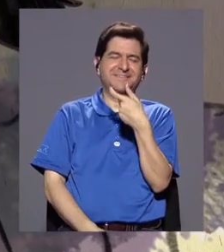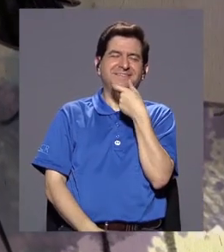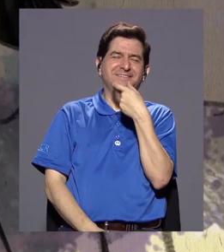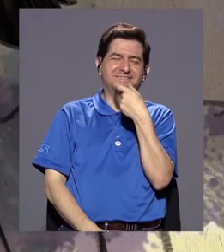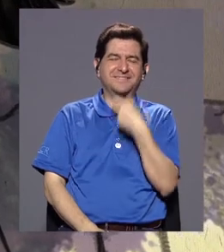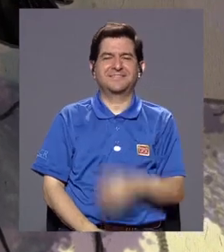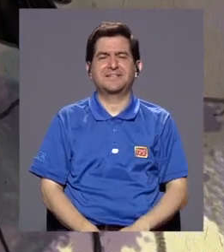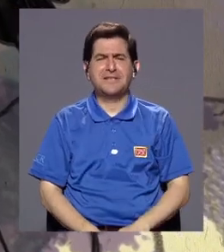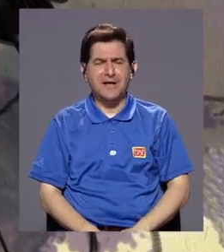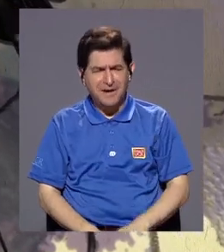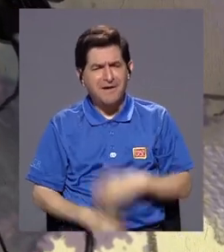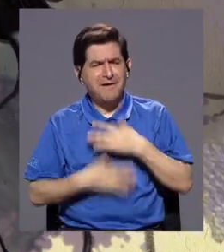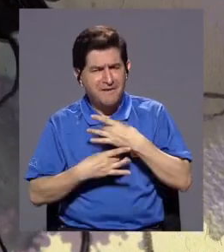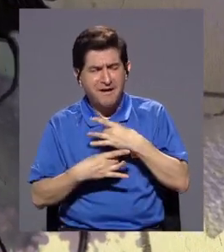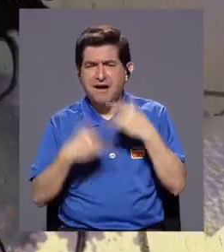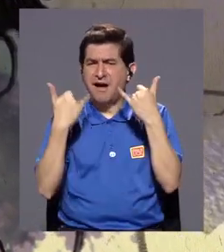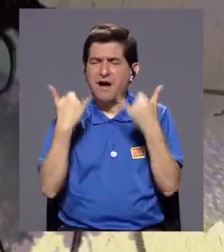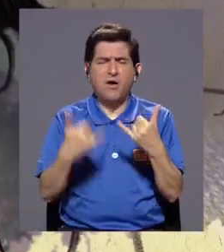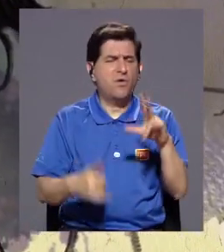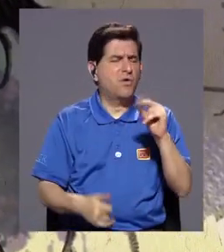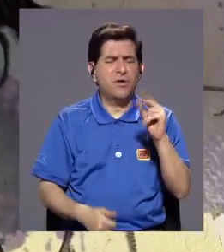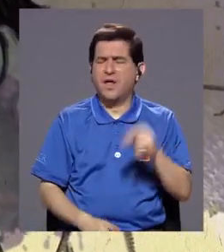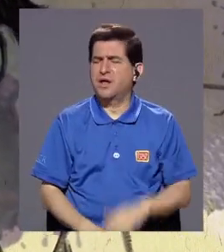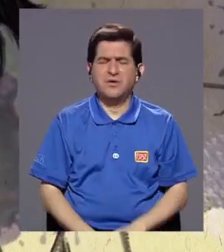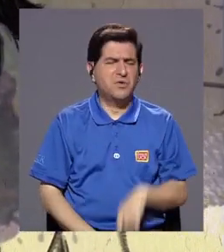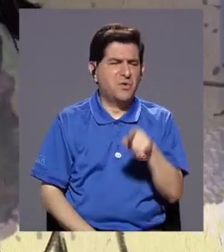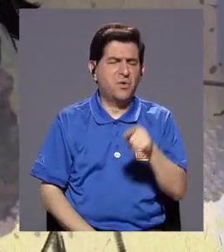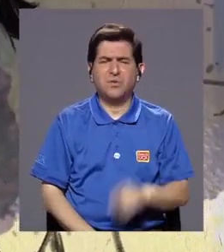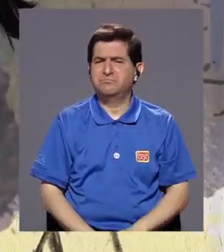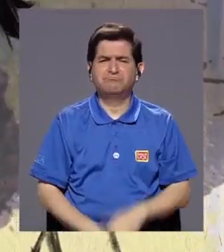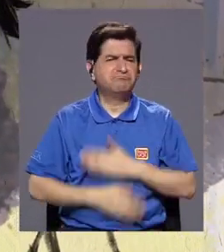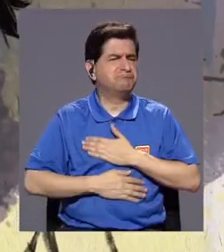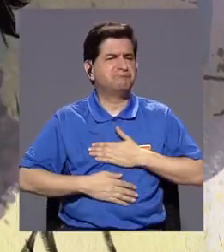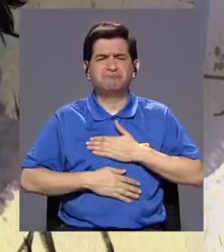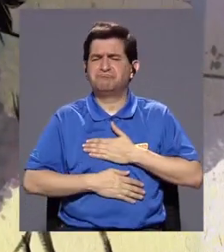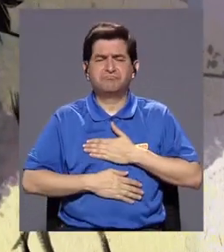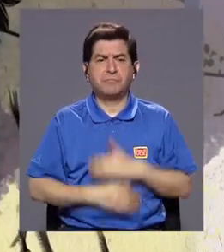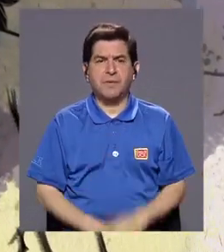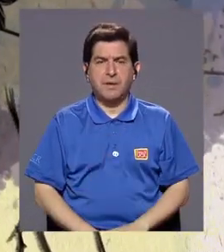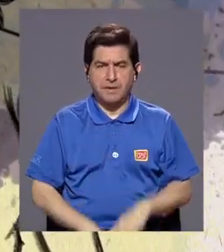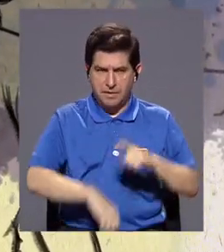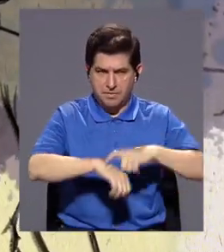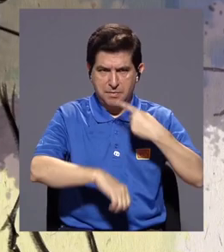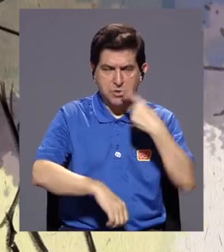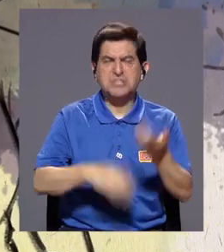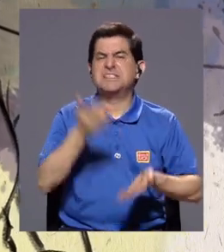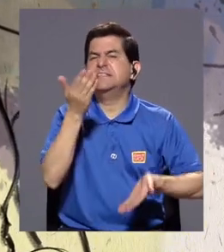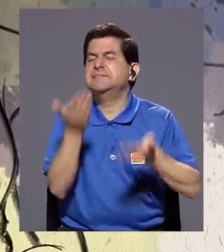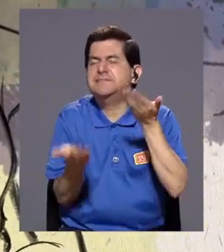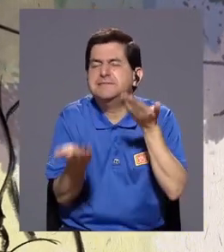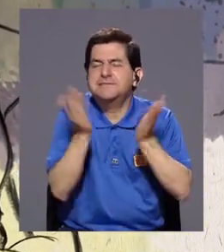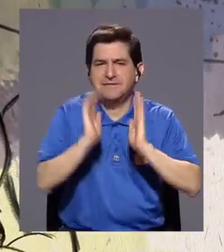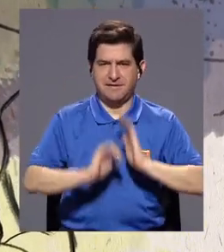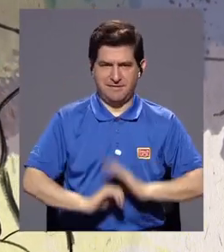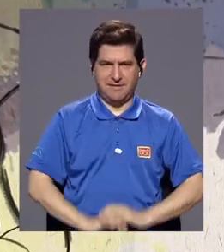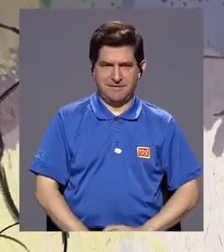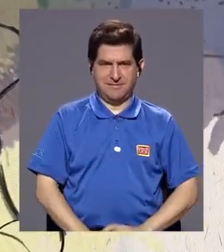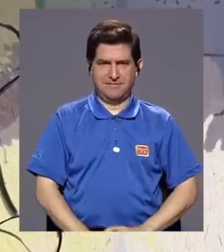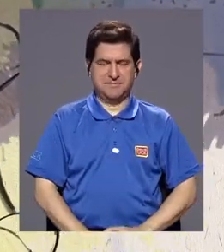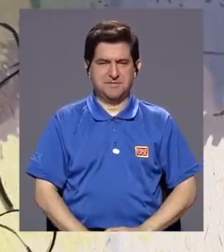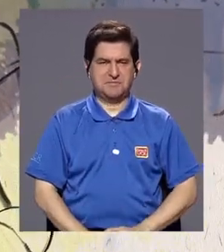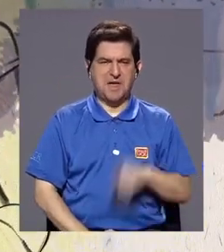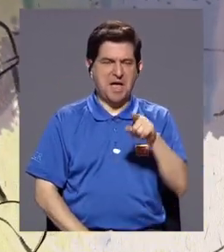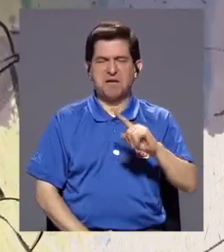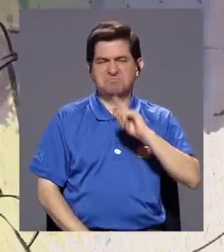Ahí le dijeron que probablemente era nada serio, que le estaba dando muchas vueltas al asunto. Y ni